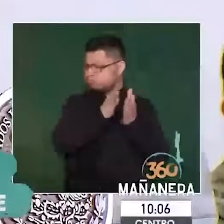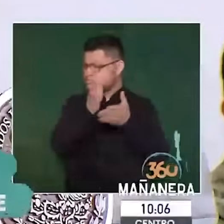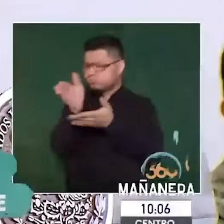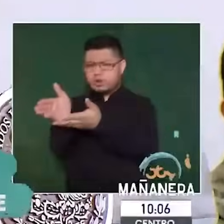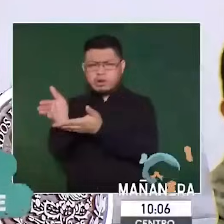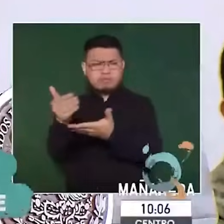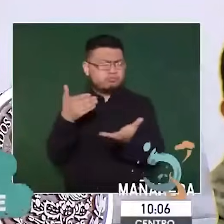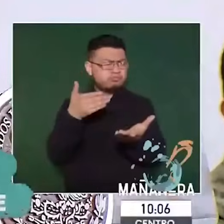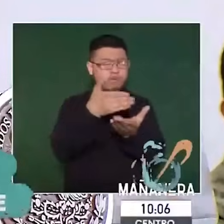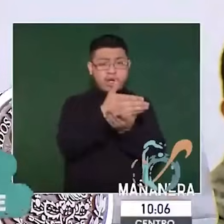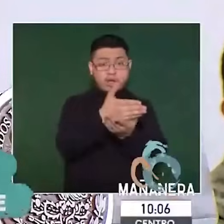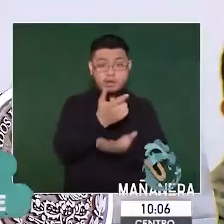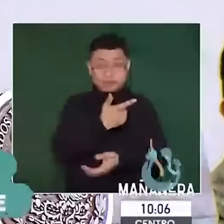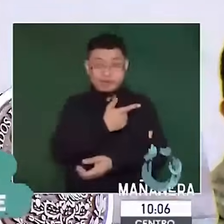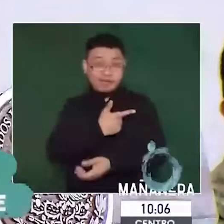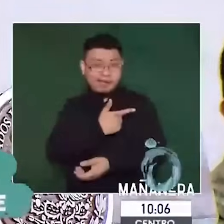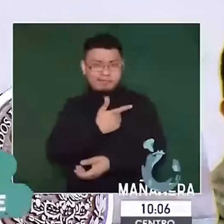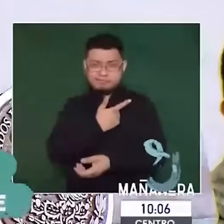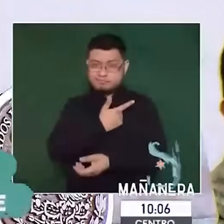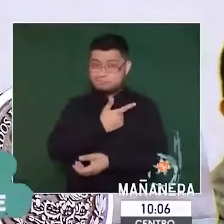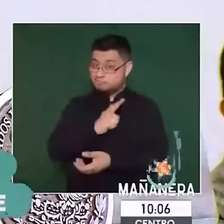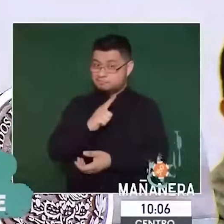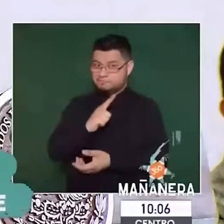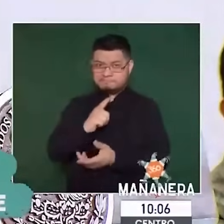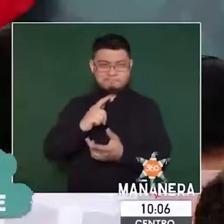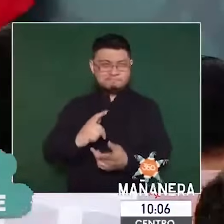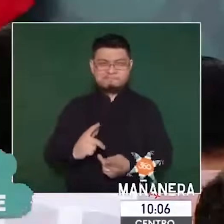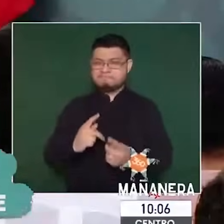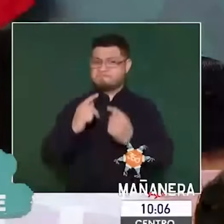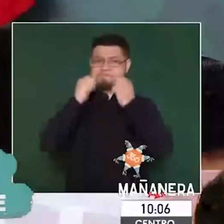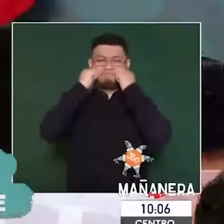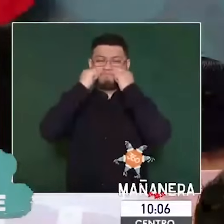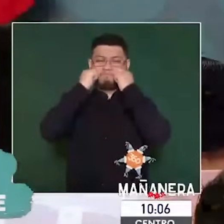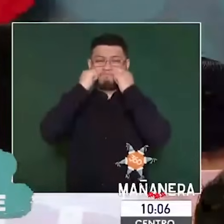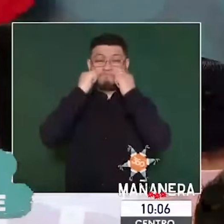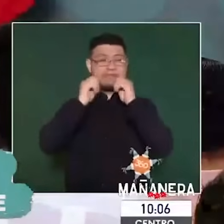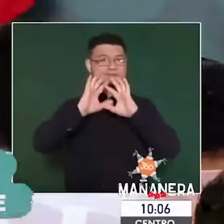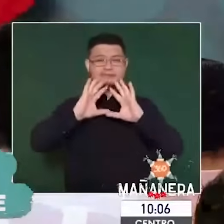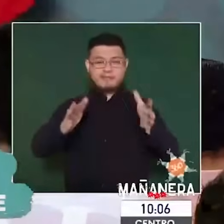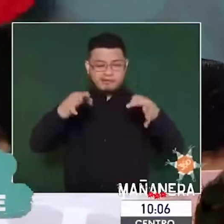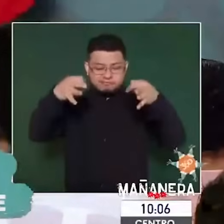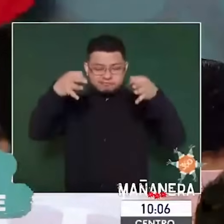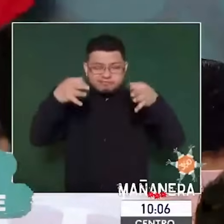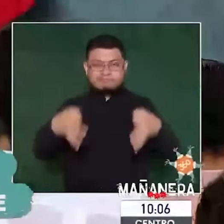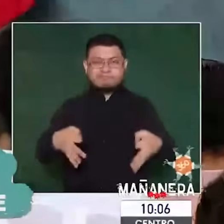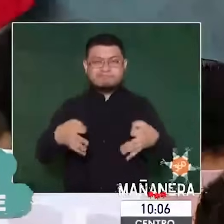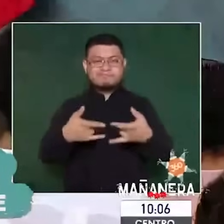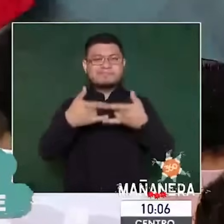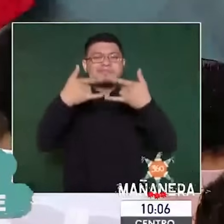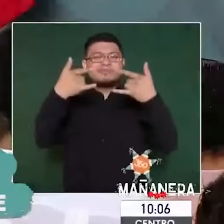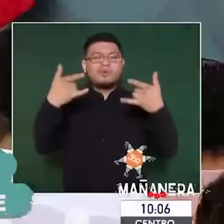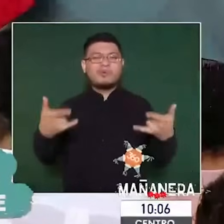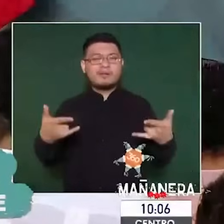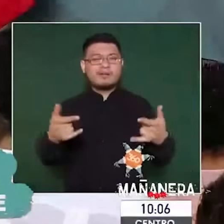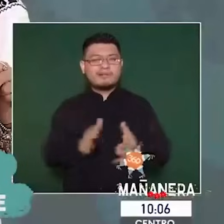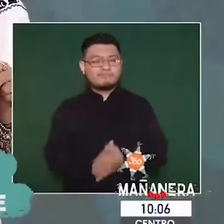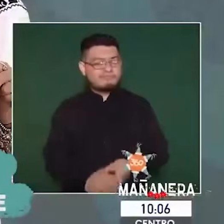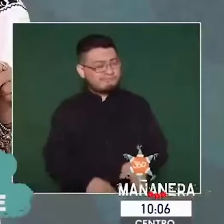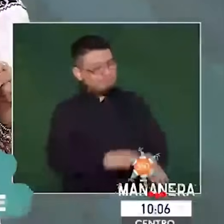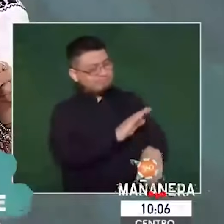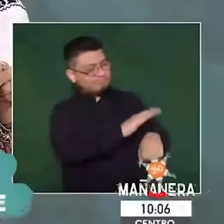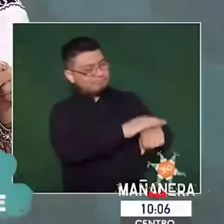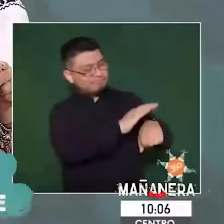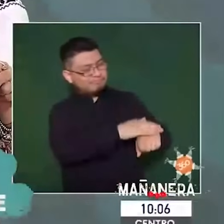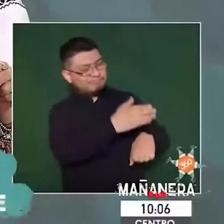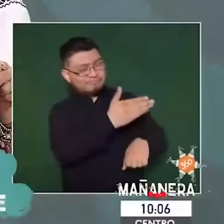o no te guste, pasarás a ser historia y leyenda. Hermano Andrés,